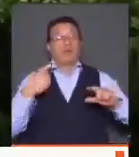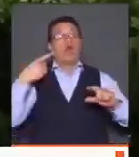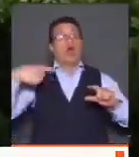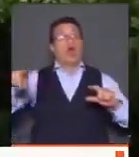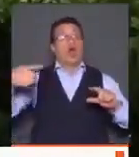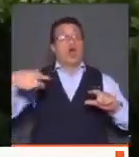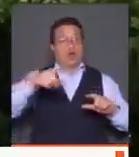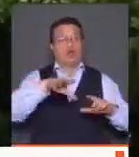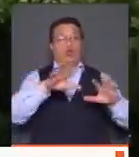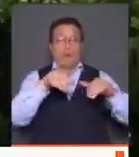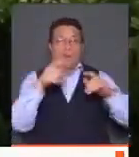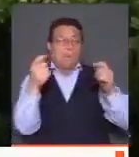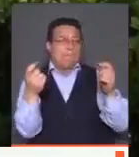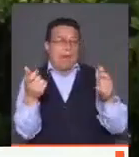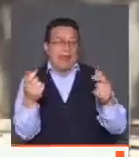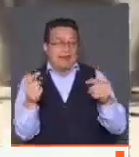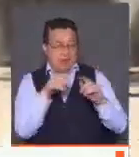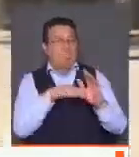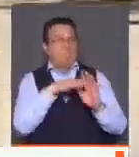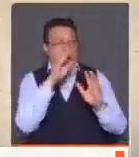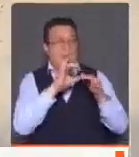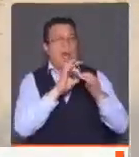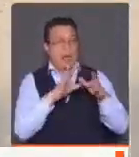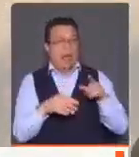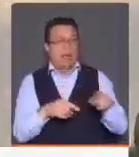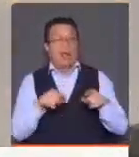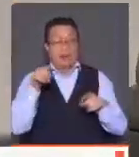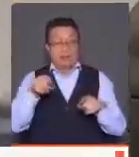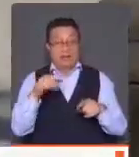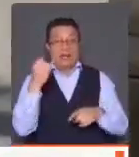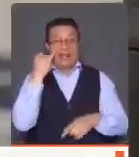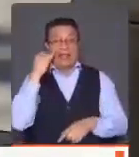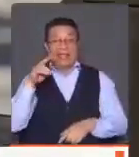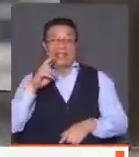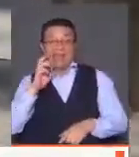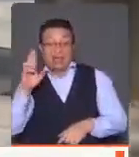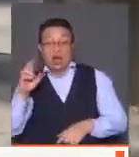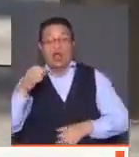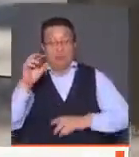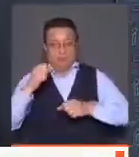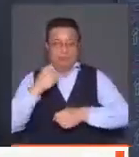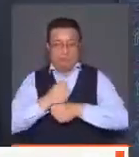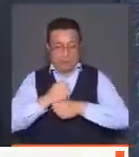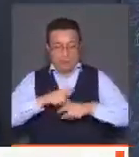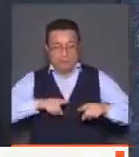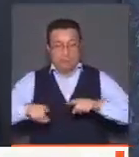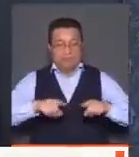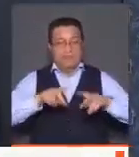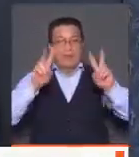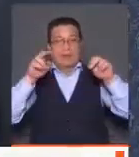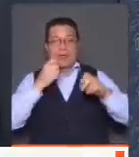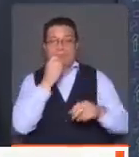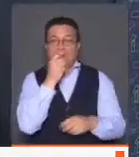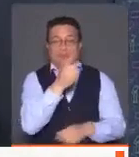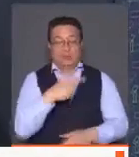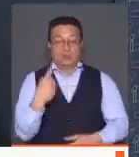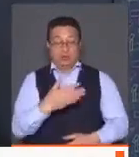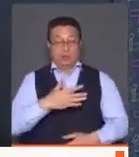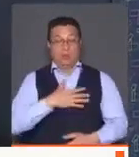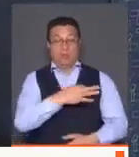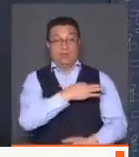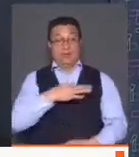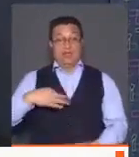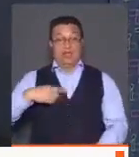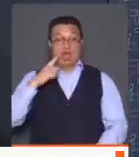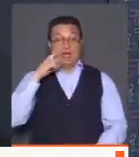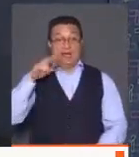hechos de esta magnitud por lo mismo desde el interior que trabajan en acciones judiciales como Ministerio del interior hemos estado desde el primer día